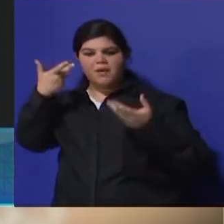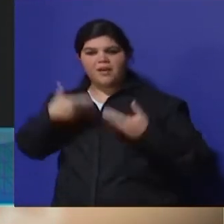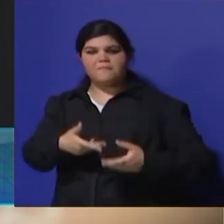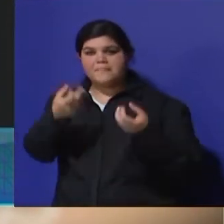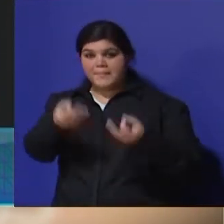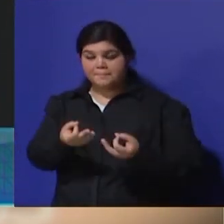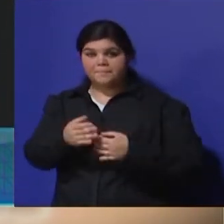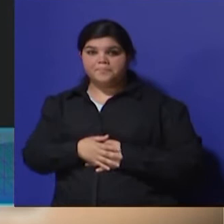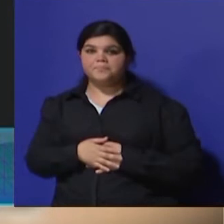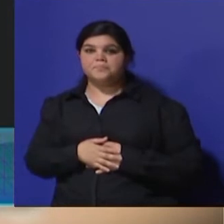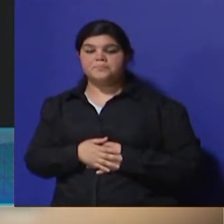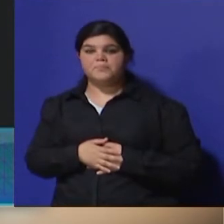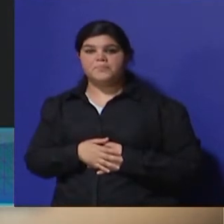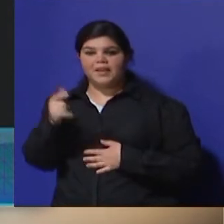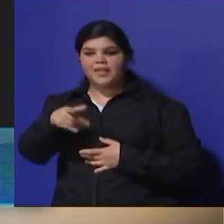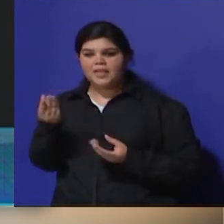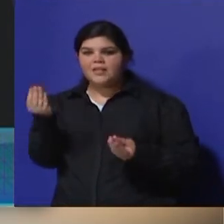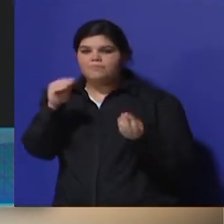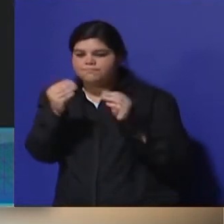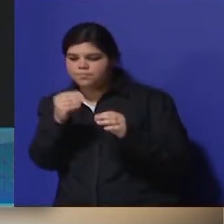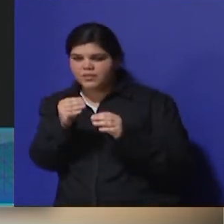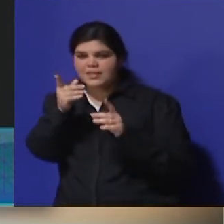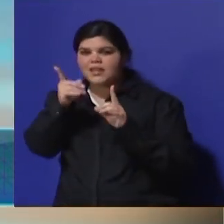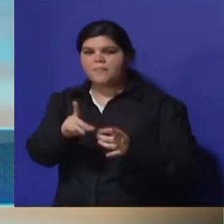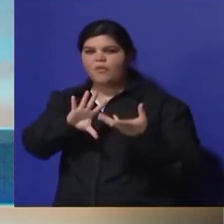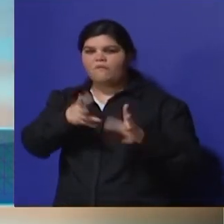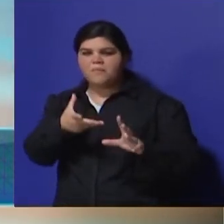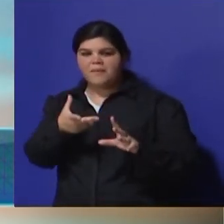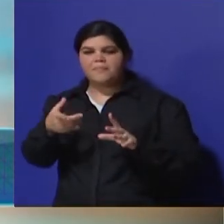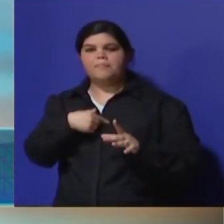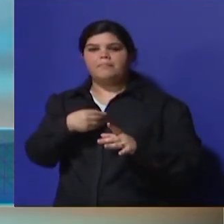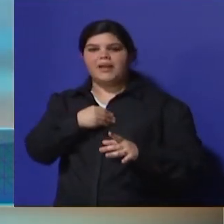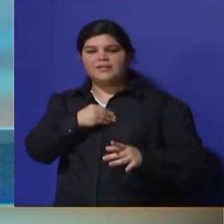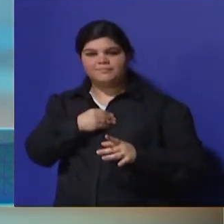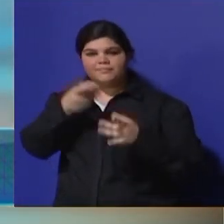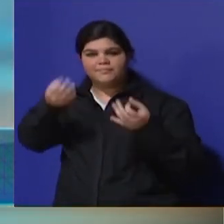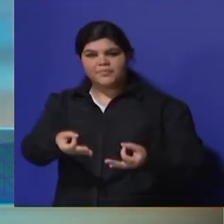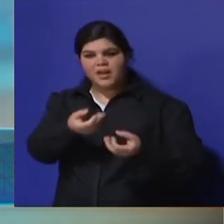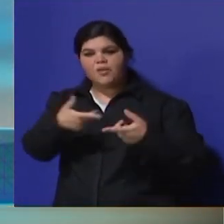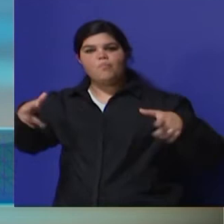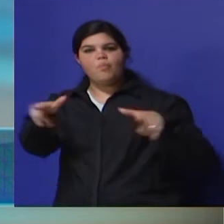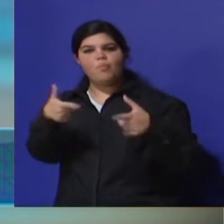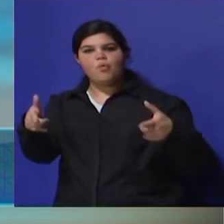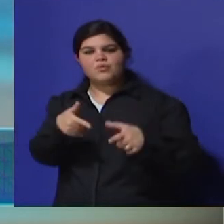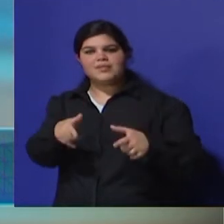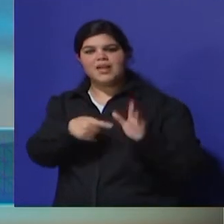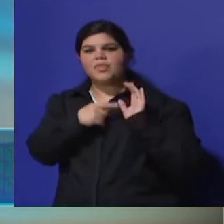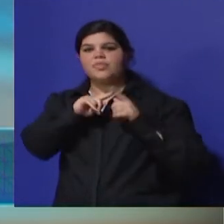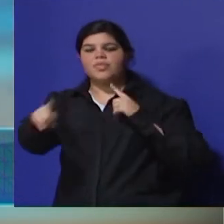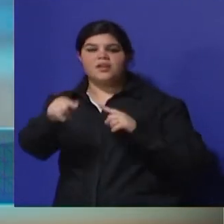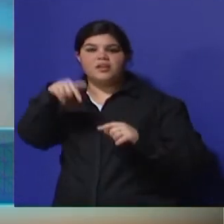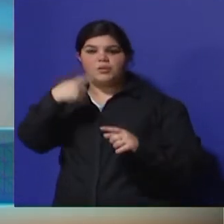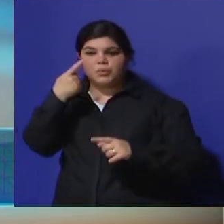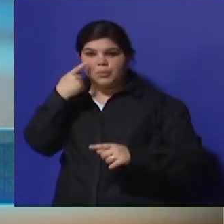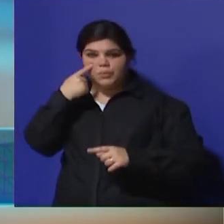física impresionante. Y entre medio, como para ir cortando esa tensión, va a haber canto en vivo, muy bonito también, y que tiene mucho que ver y mucho